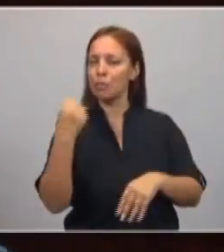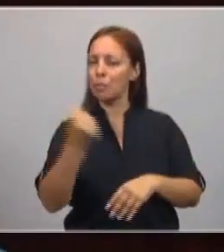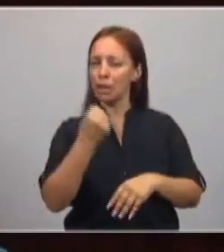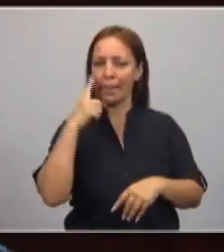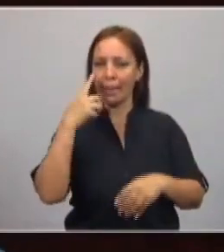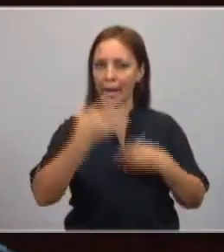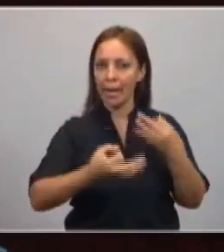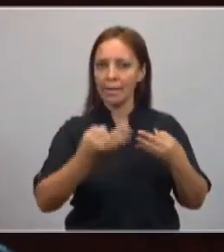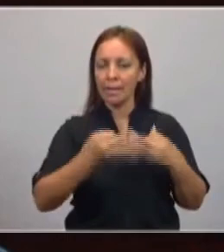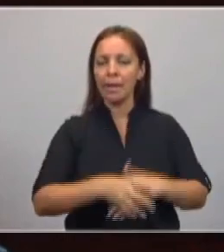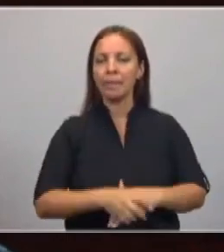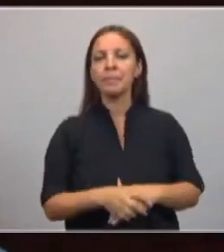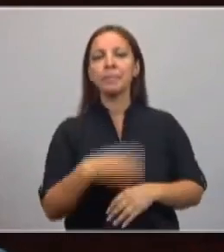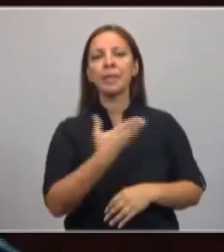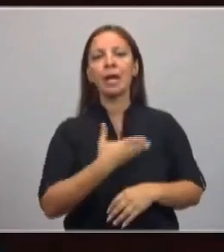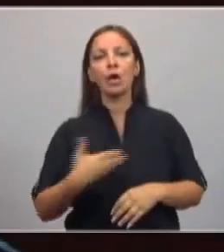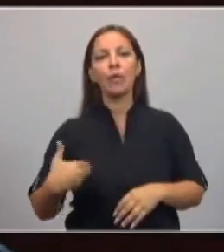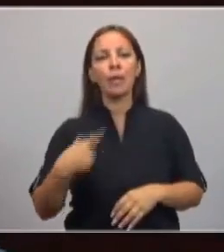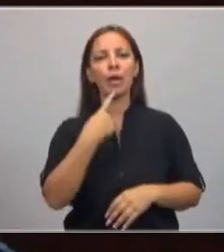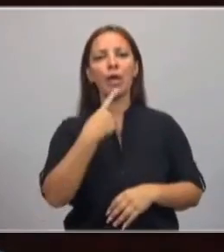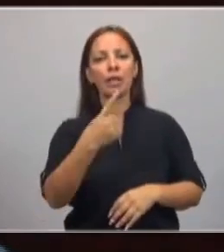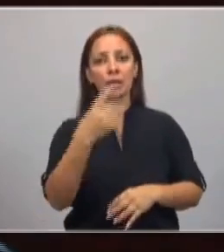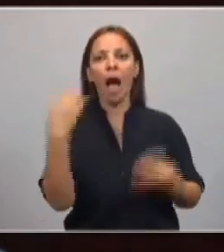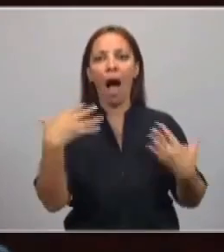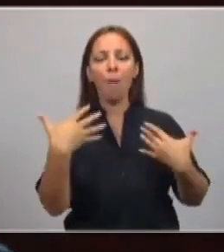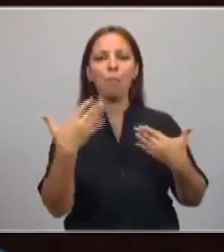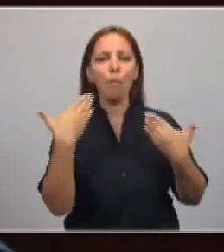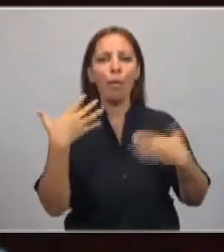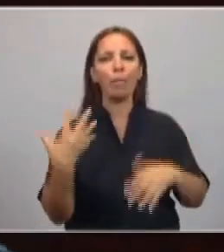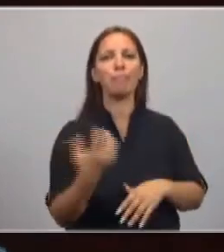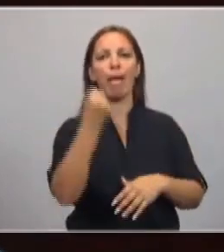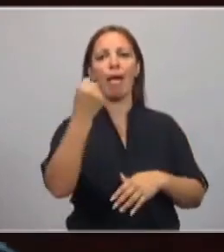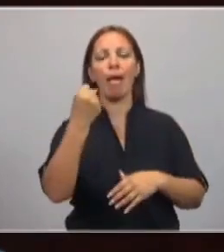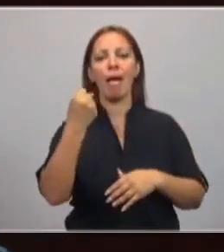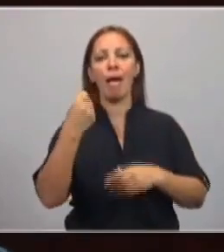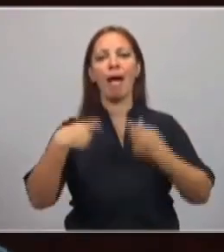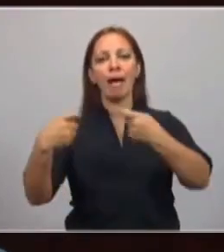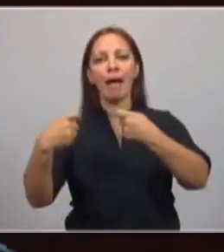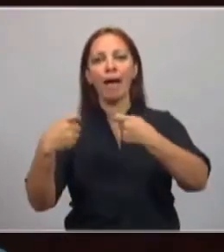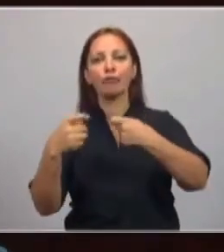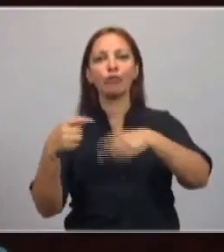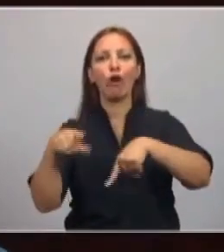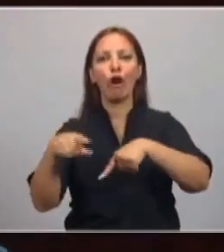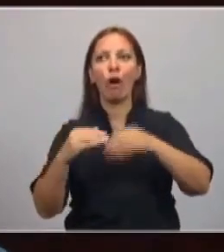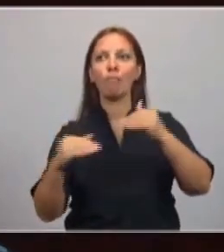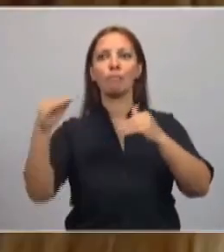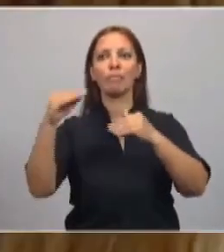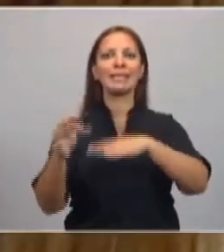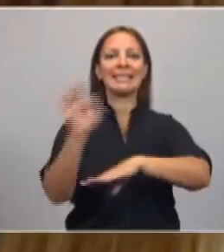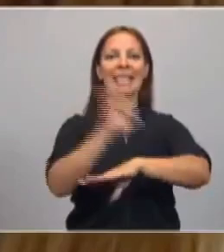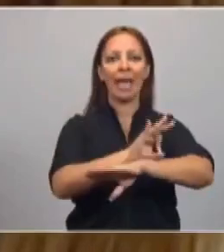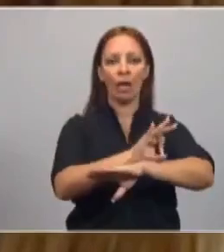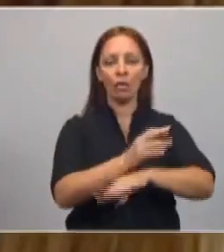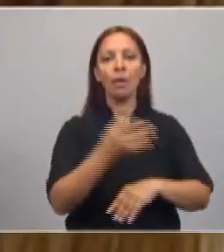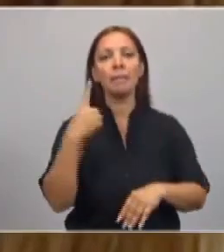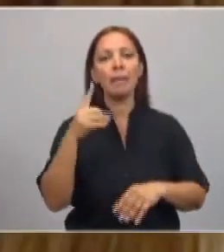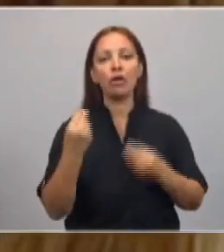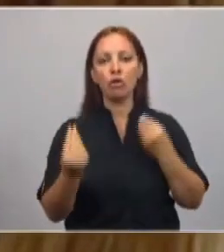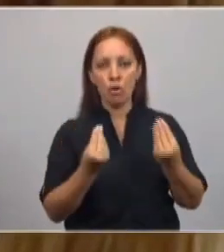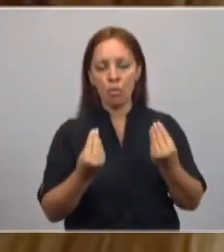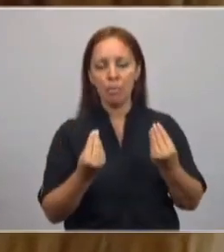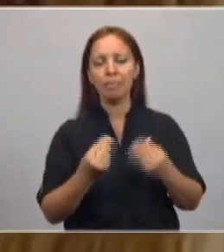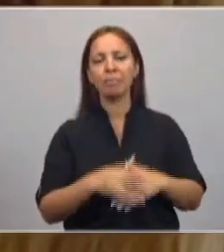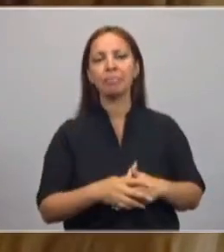gobierno que se logró el déficit cero cortando las cajas de la política. Pero lo cierto es que, aunque